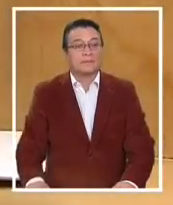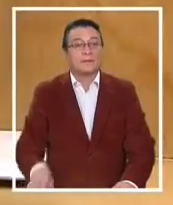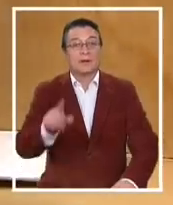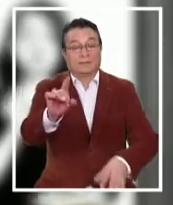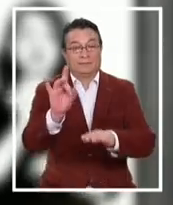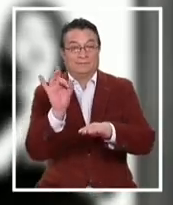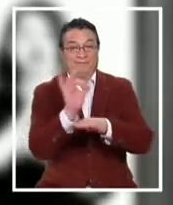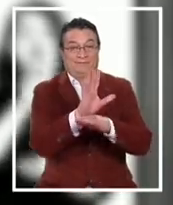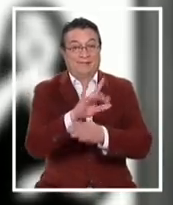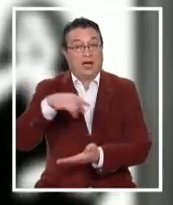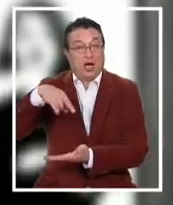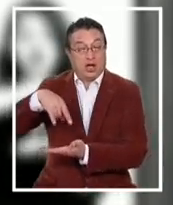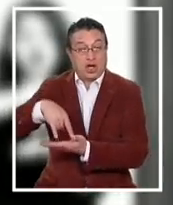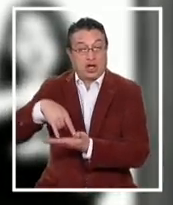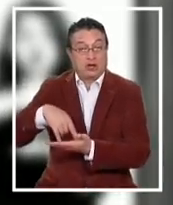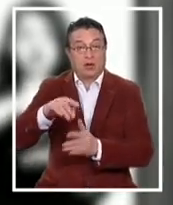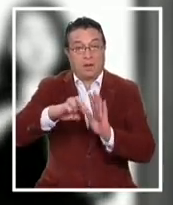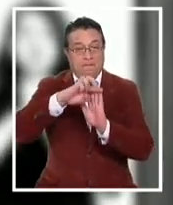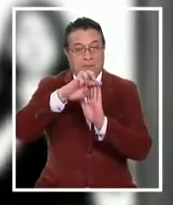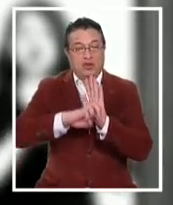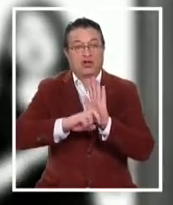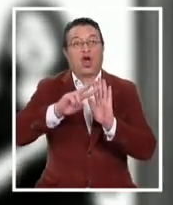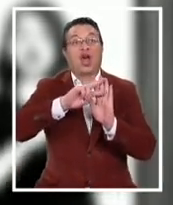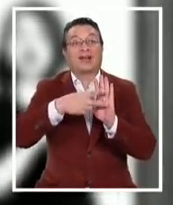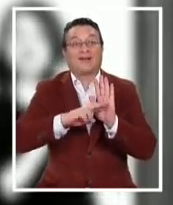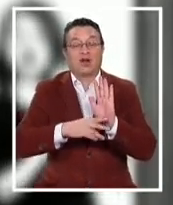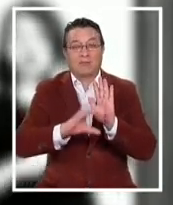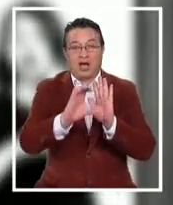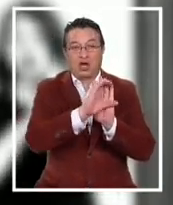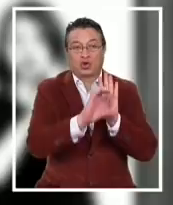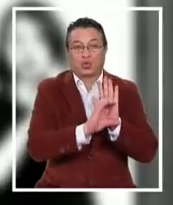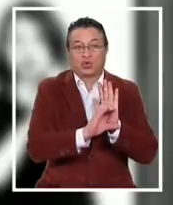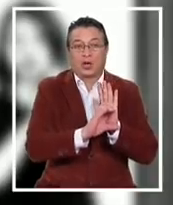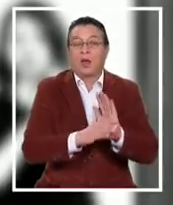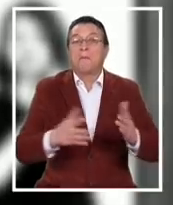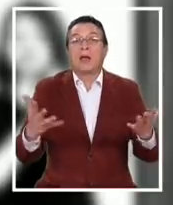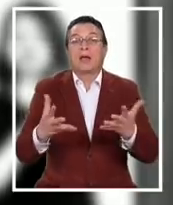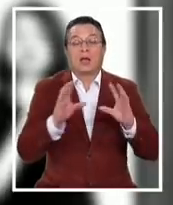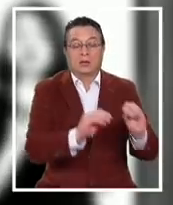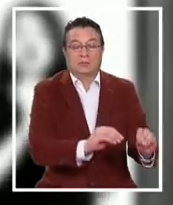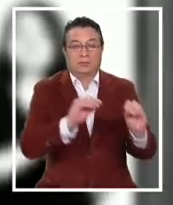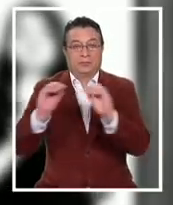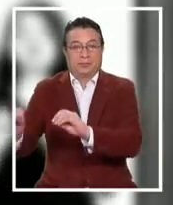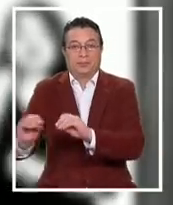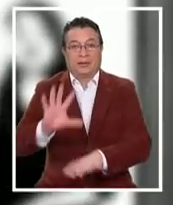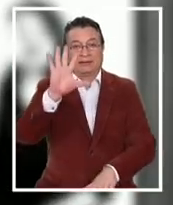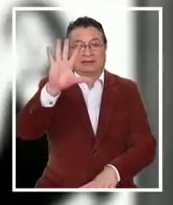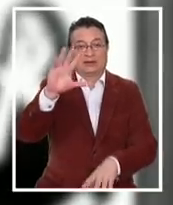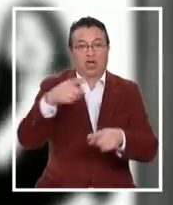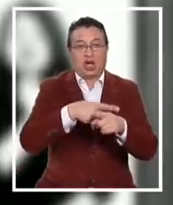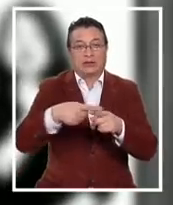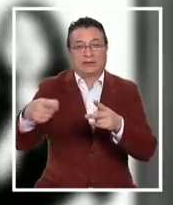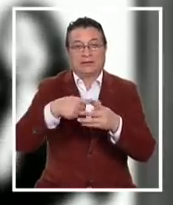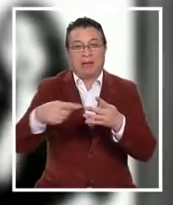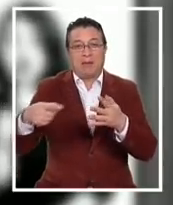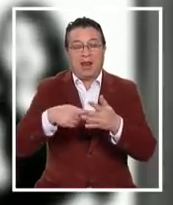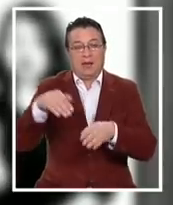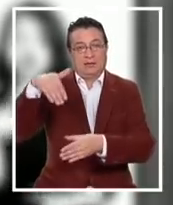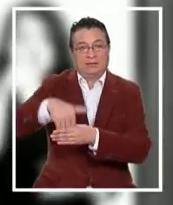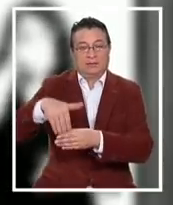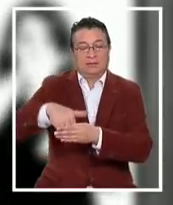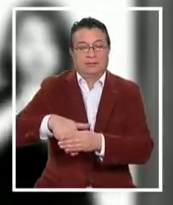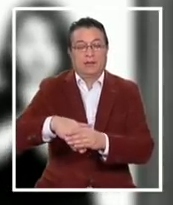Enviaremos al Congreso un proyecto de reforma constitucional para postergar por 5 semanas las